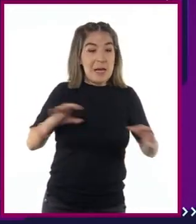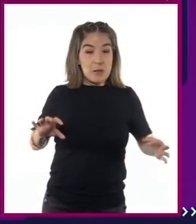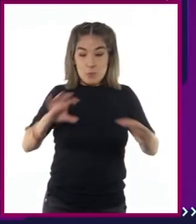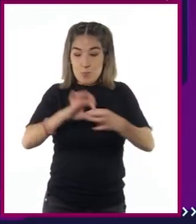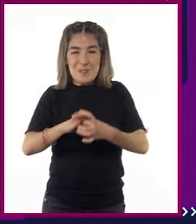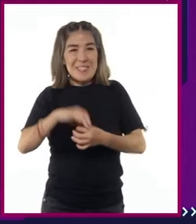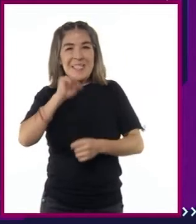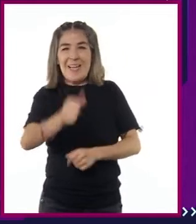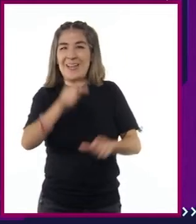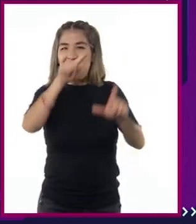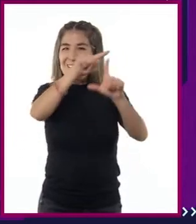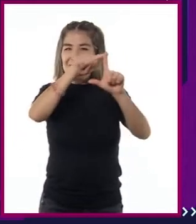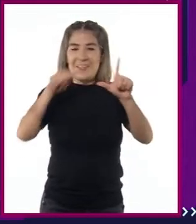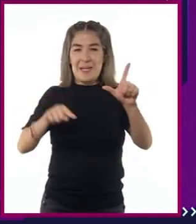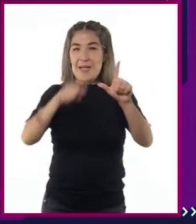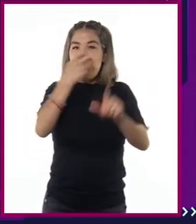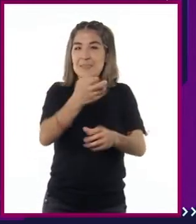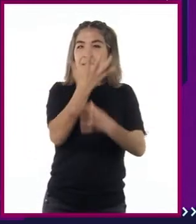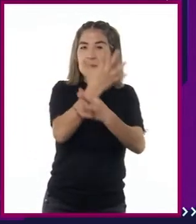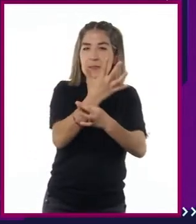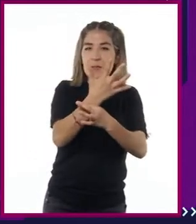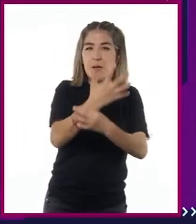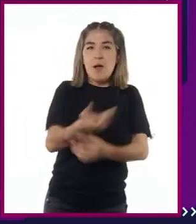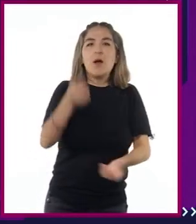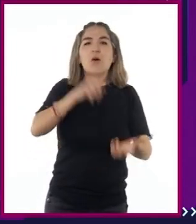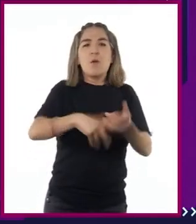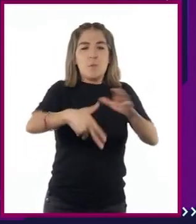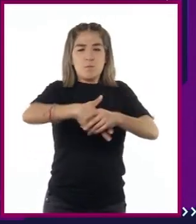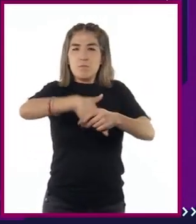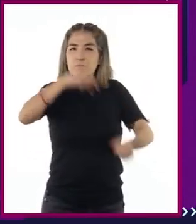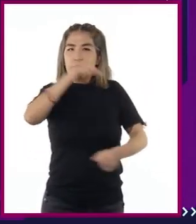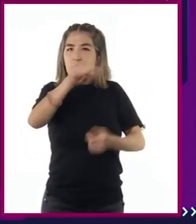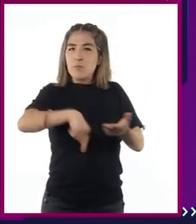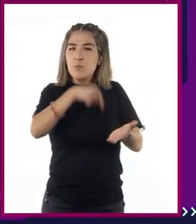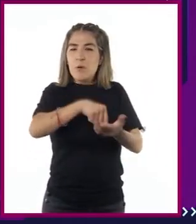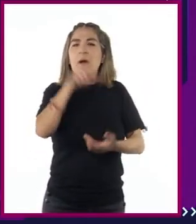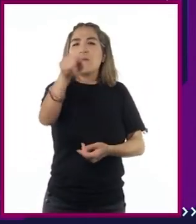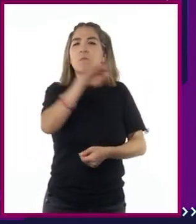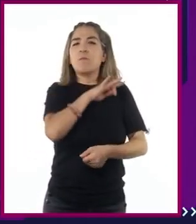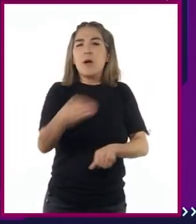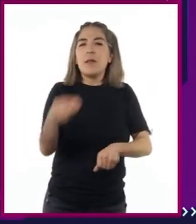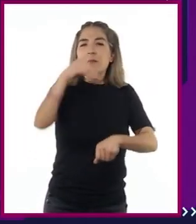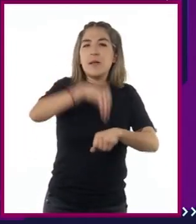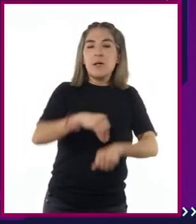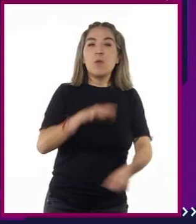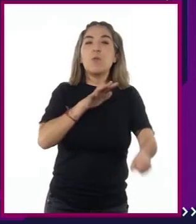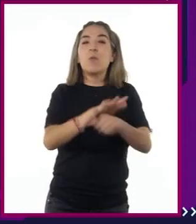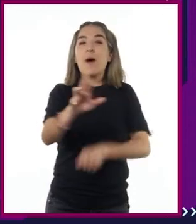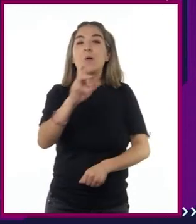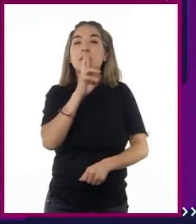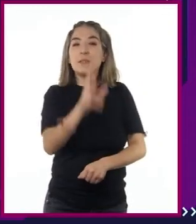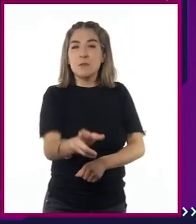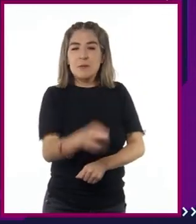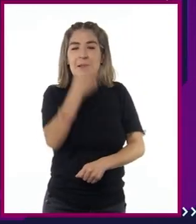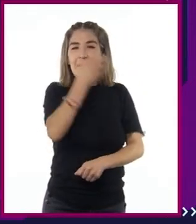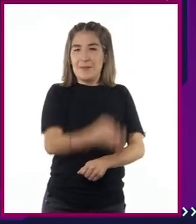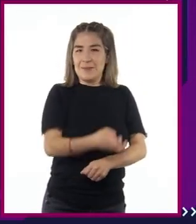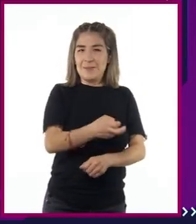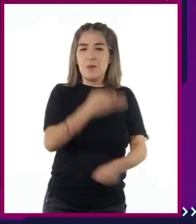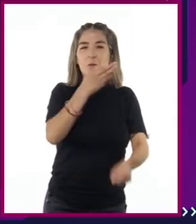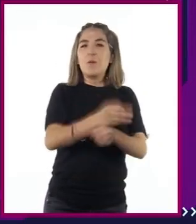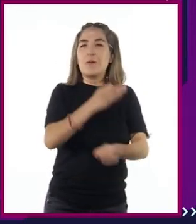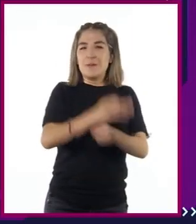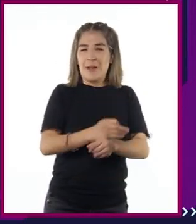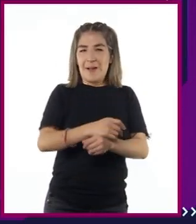adyacentes indicados, en el espacio puedes poner uno de los resultados que se dan en